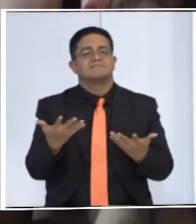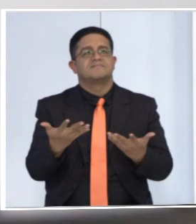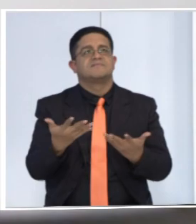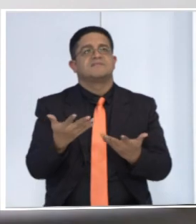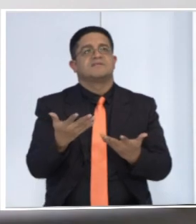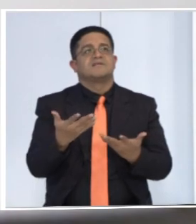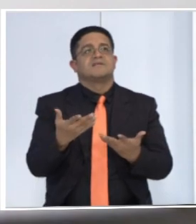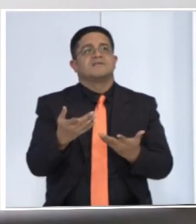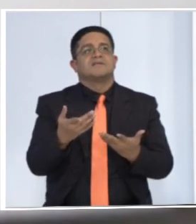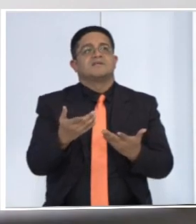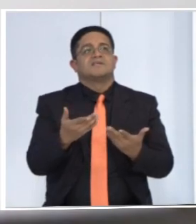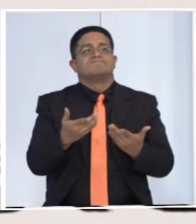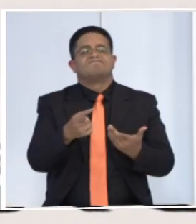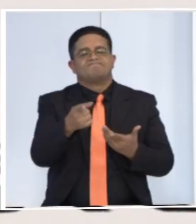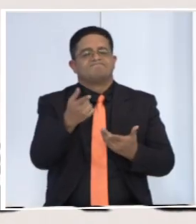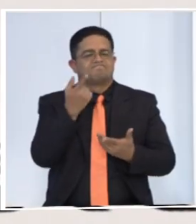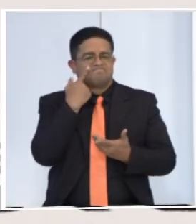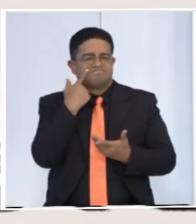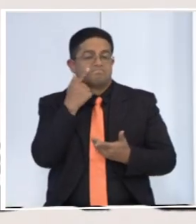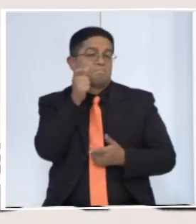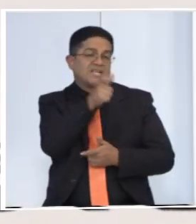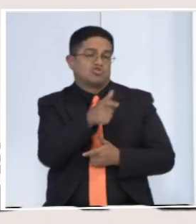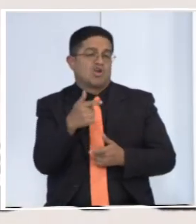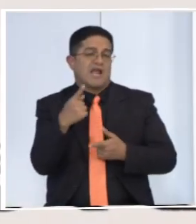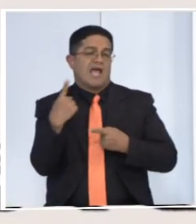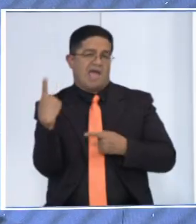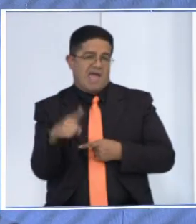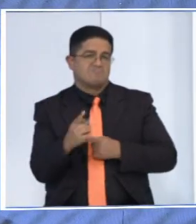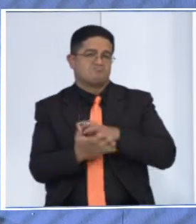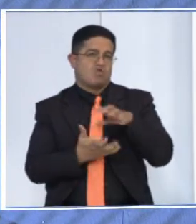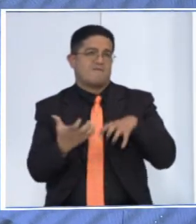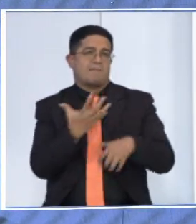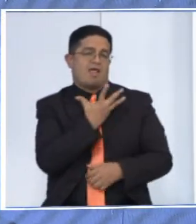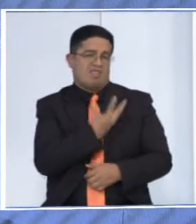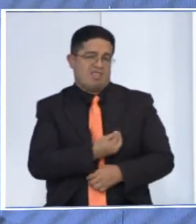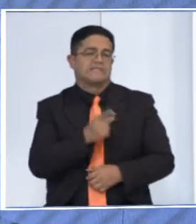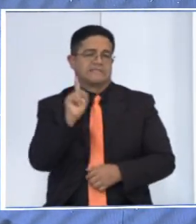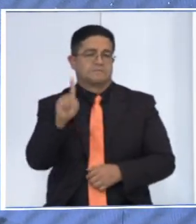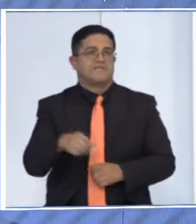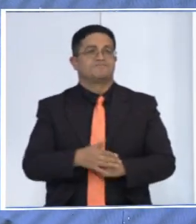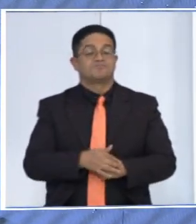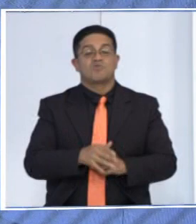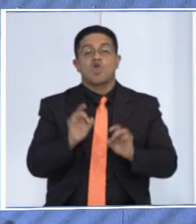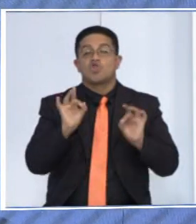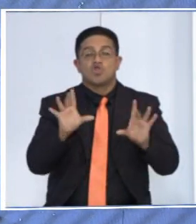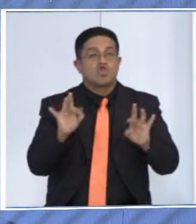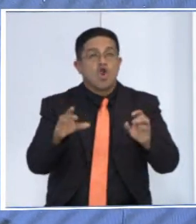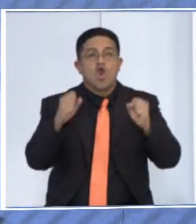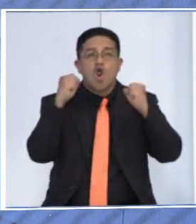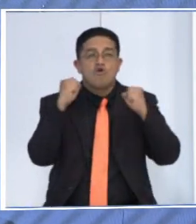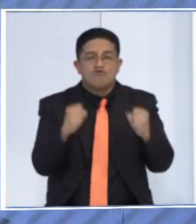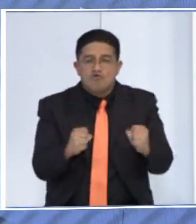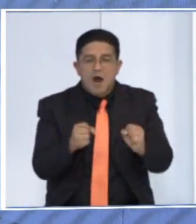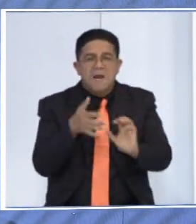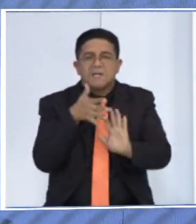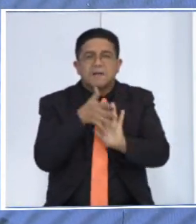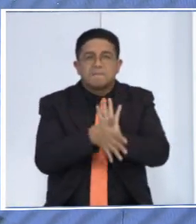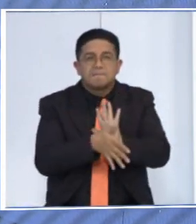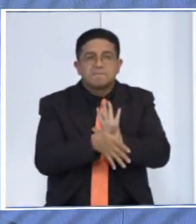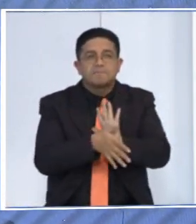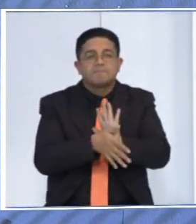desencadenando trastornos ansiosos depresivos el dolor crónico sin duda alguna puede representar